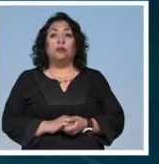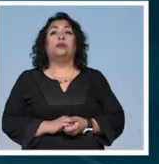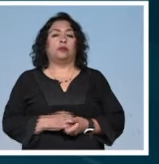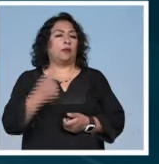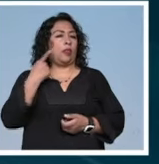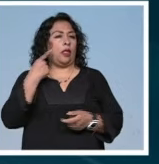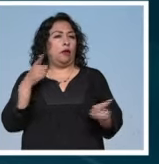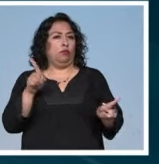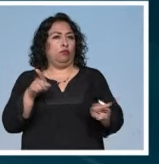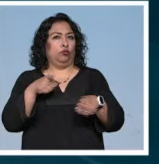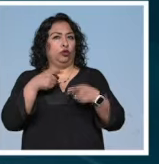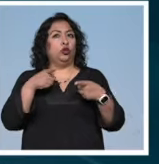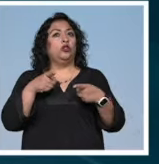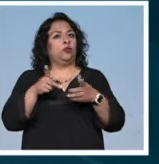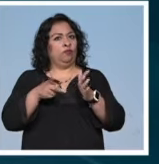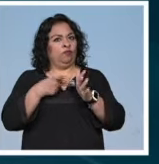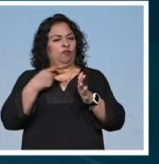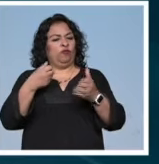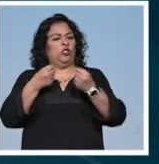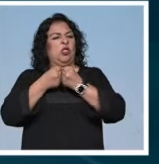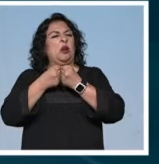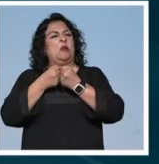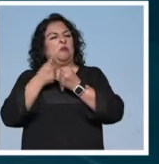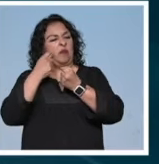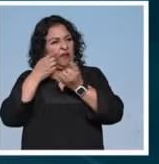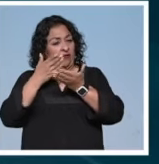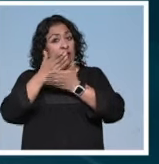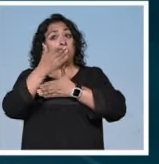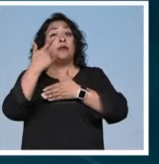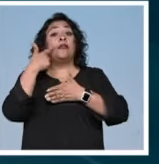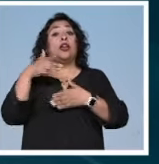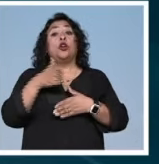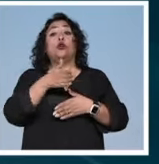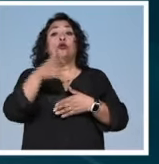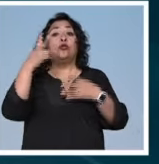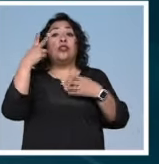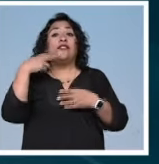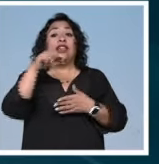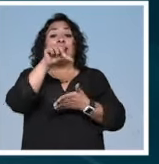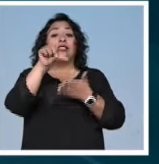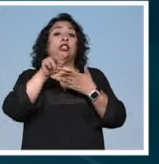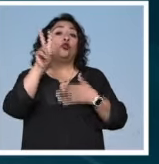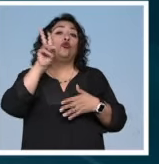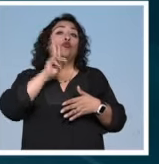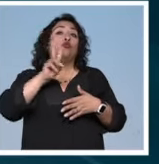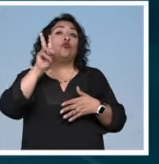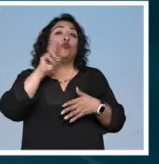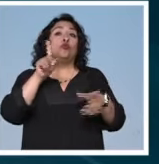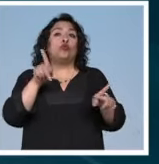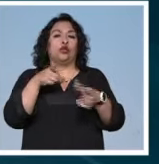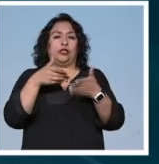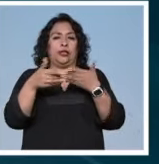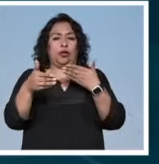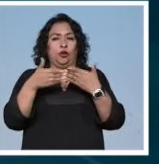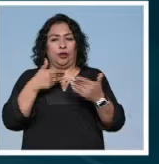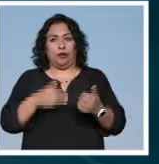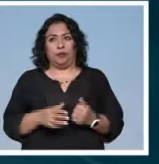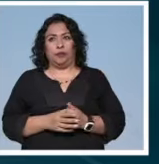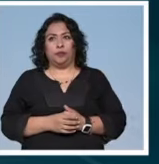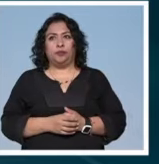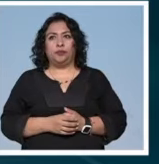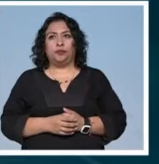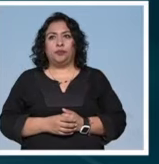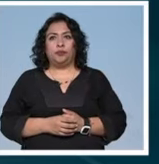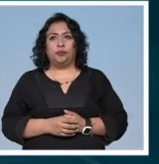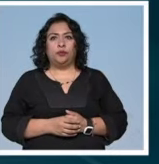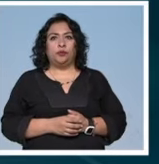La música vuelve a desafiar fronteras. Vamos a conocer la ruta de viaje del Centro de Experimentación y Producción de Música Contemporánea.